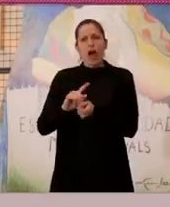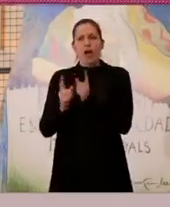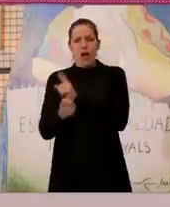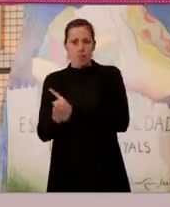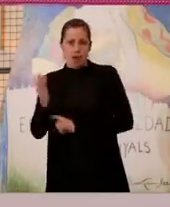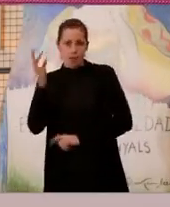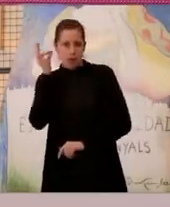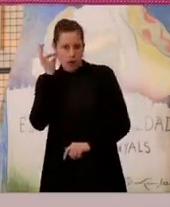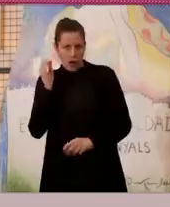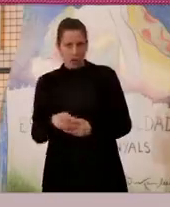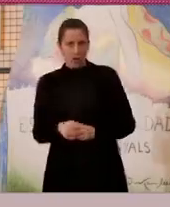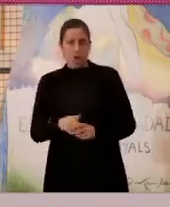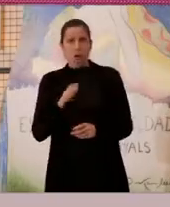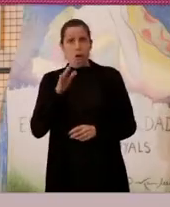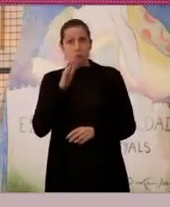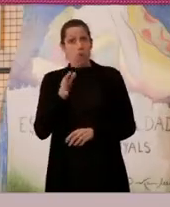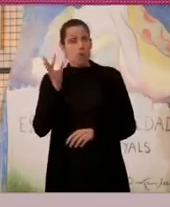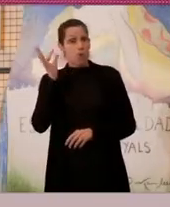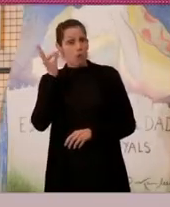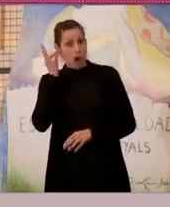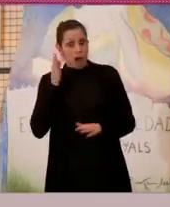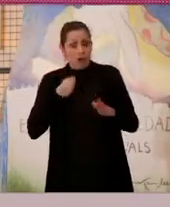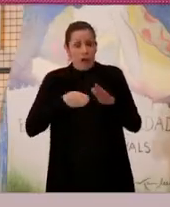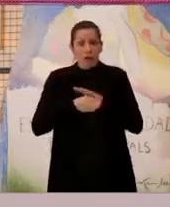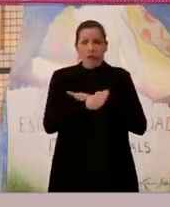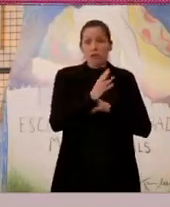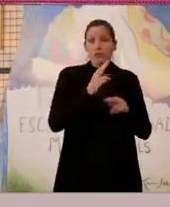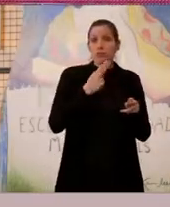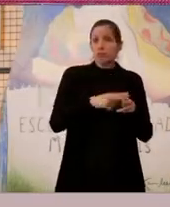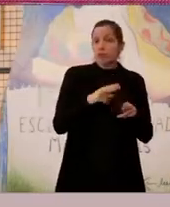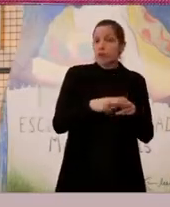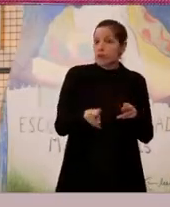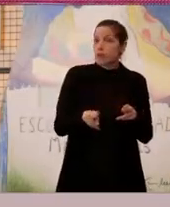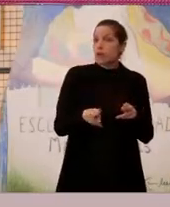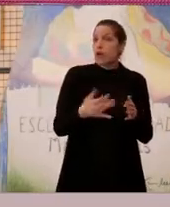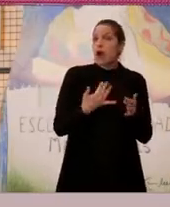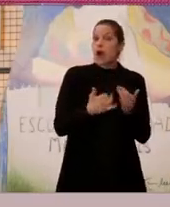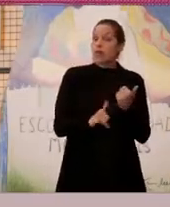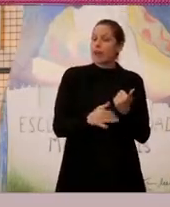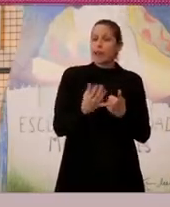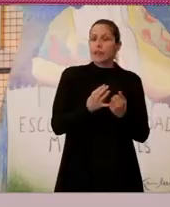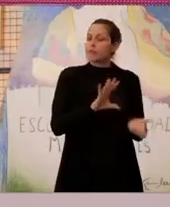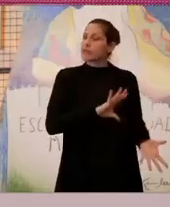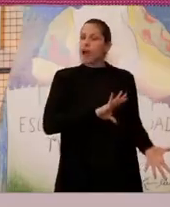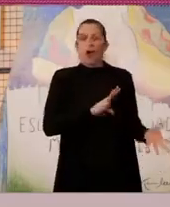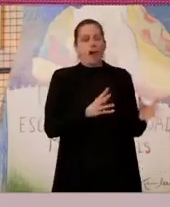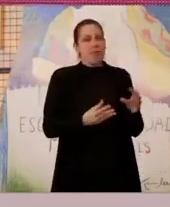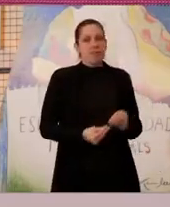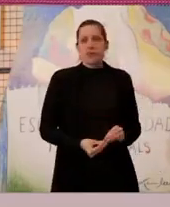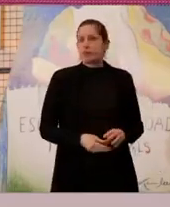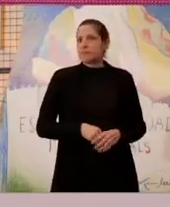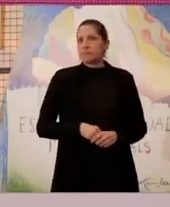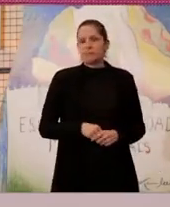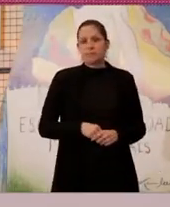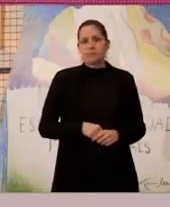en política se adaptan y se mimetizan no tienen otra otra posibilidad tiene que haber